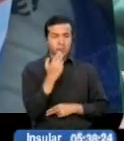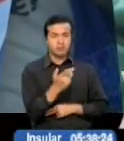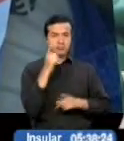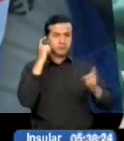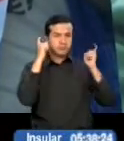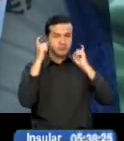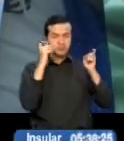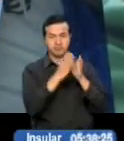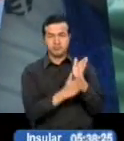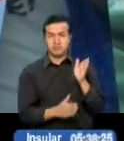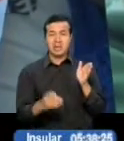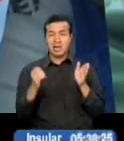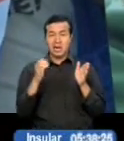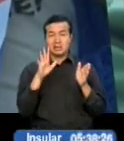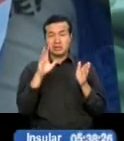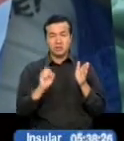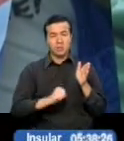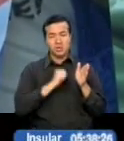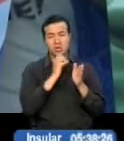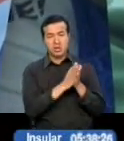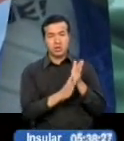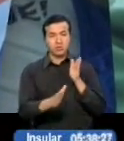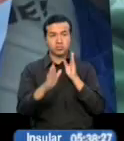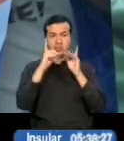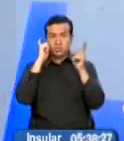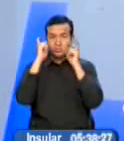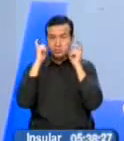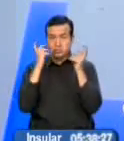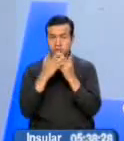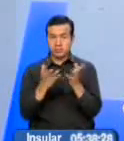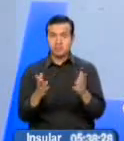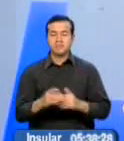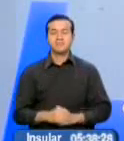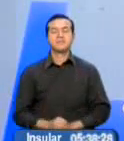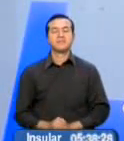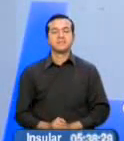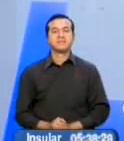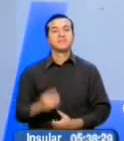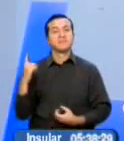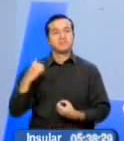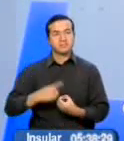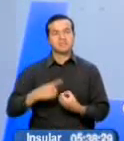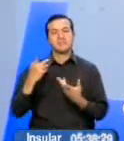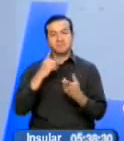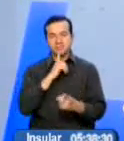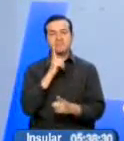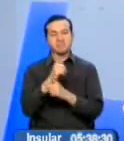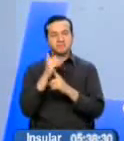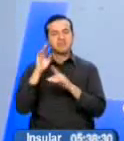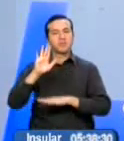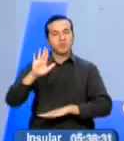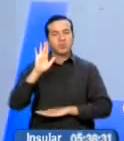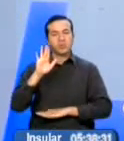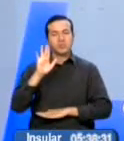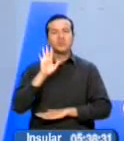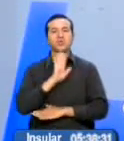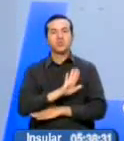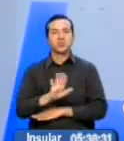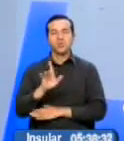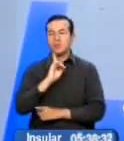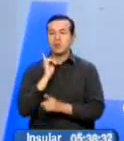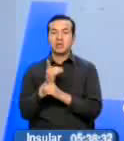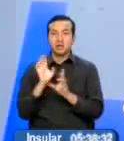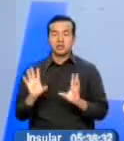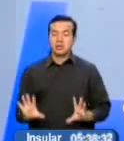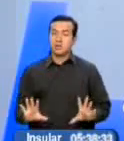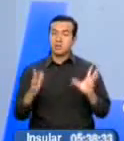gobernó durante casi medio siglo su país. Y desde Quito también se reafirmó el compromiso con el legado de Fidel Castro. La